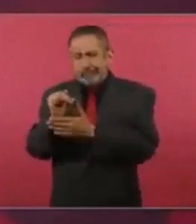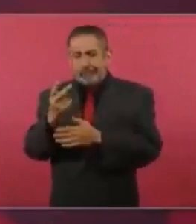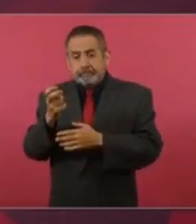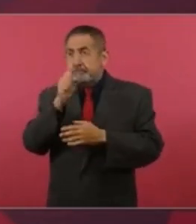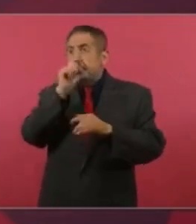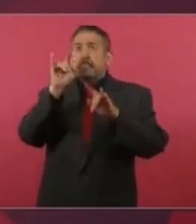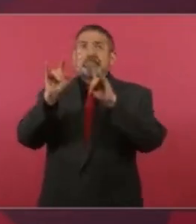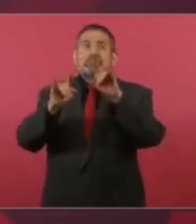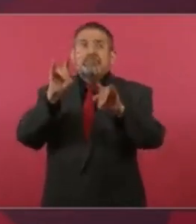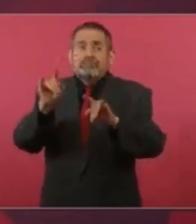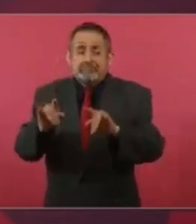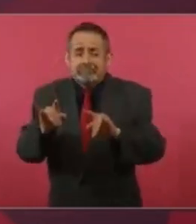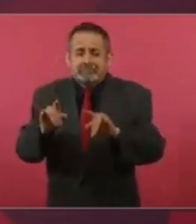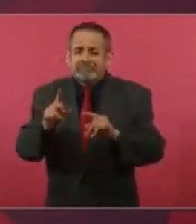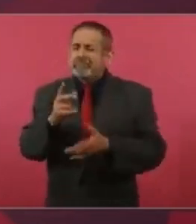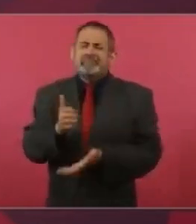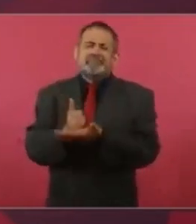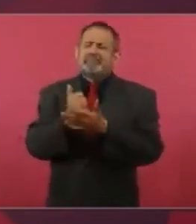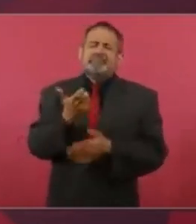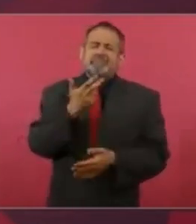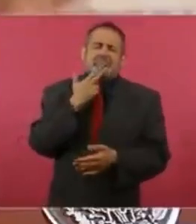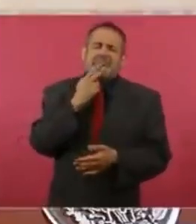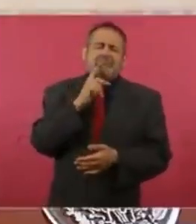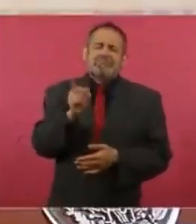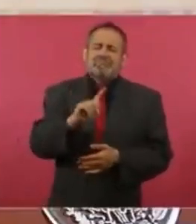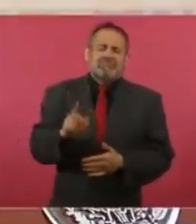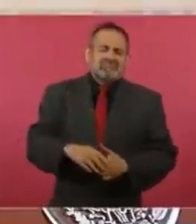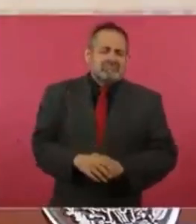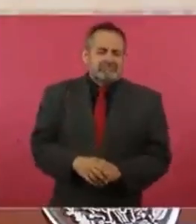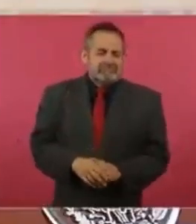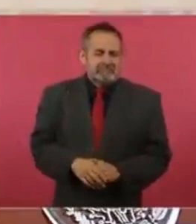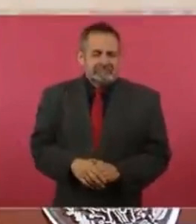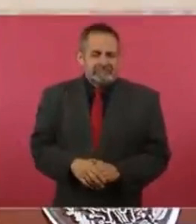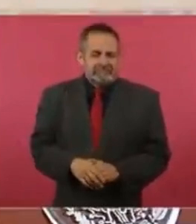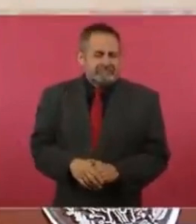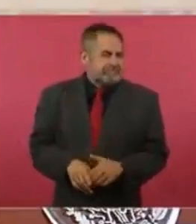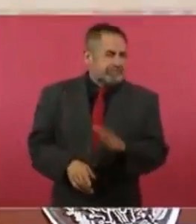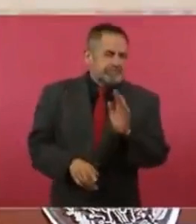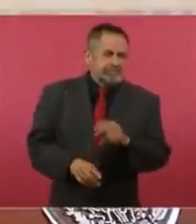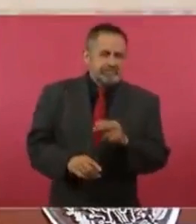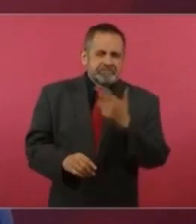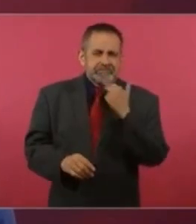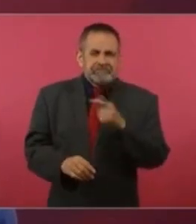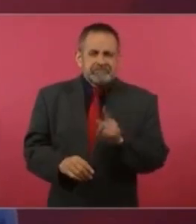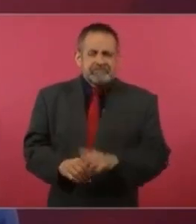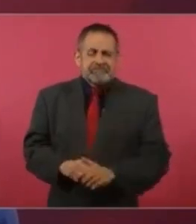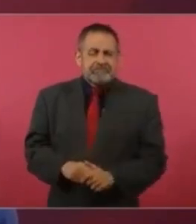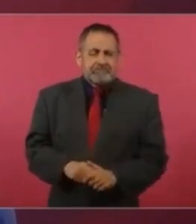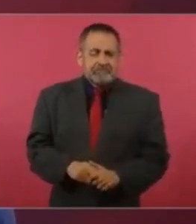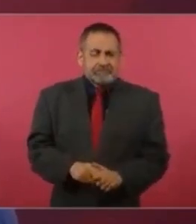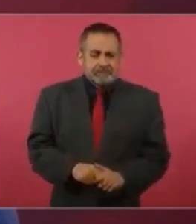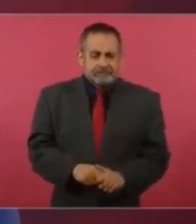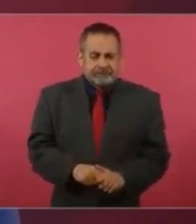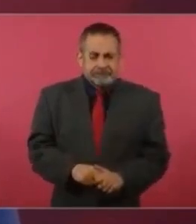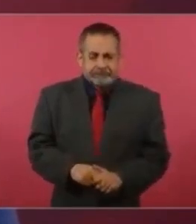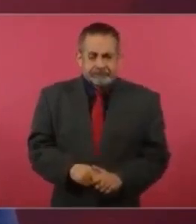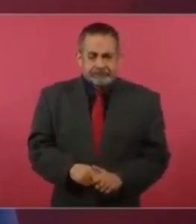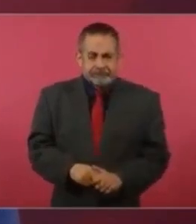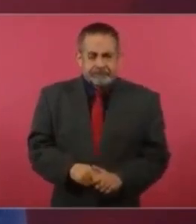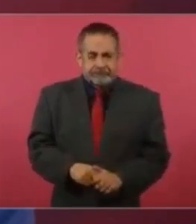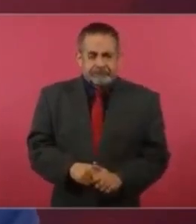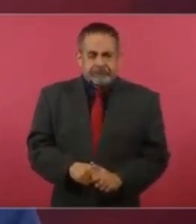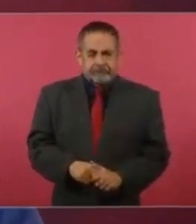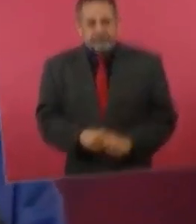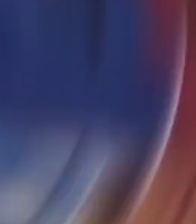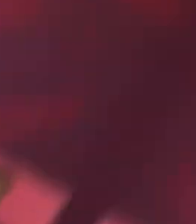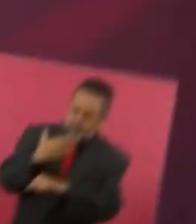financiamiento de esta publicidad, señaló que deben ser los mismos aspirantes o sus simpatizantes quienes están otorgando los recursos para la